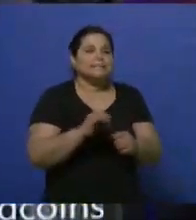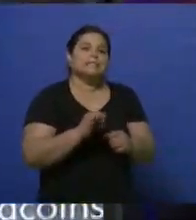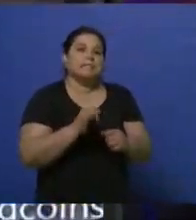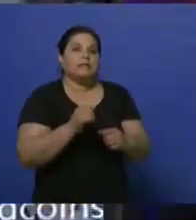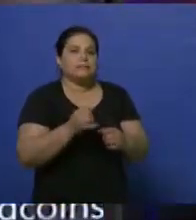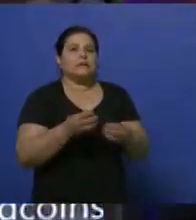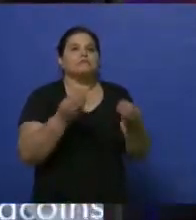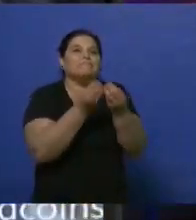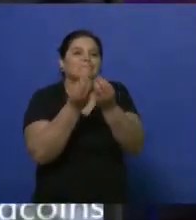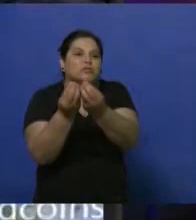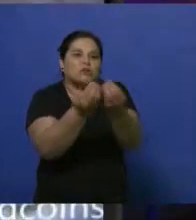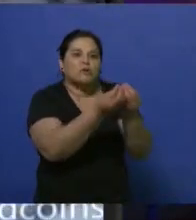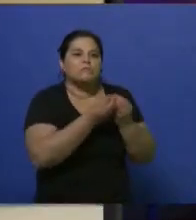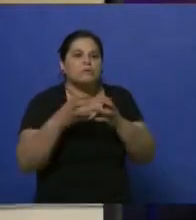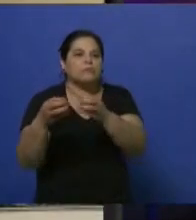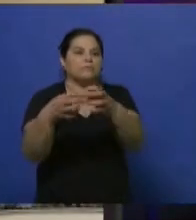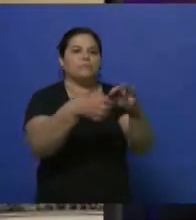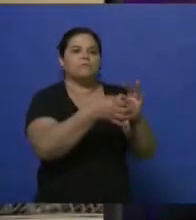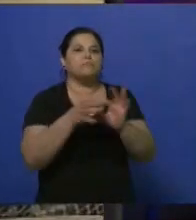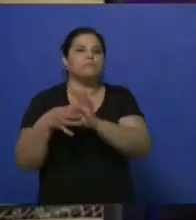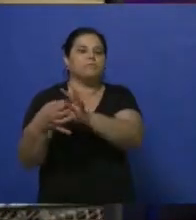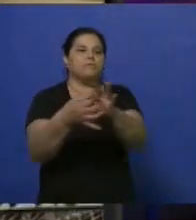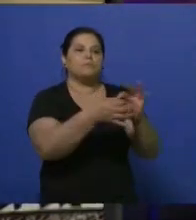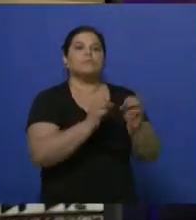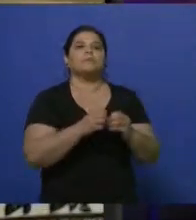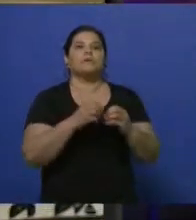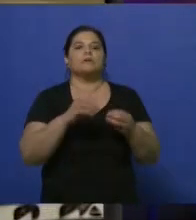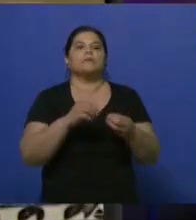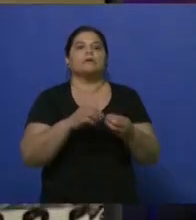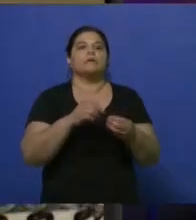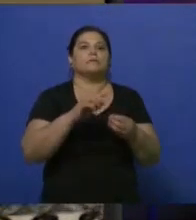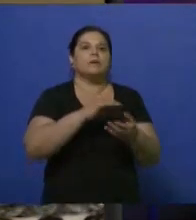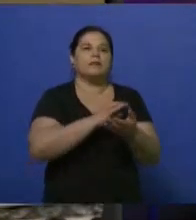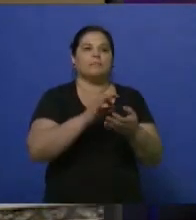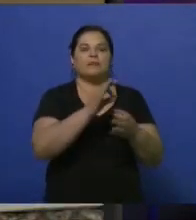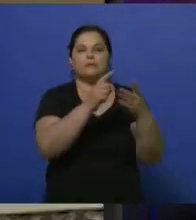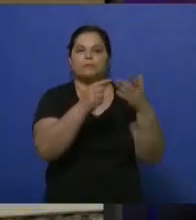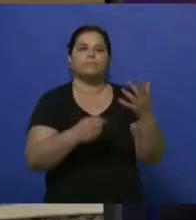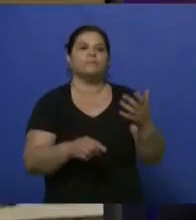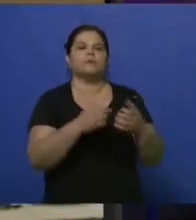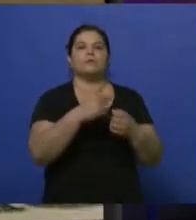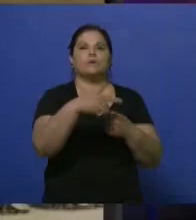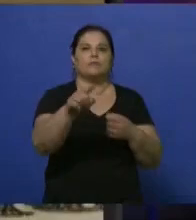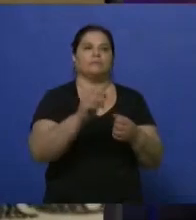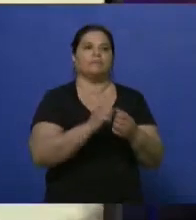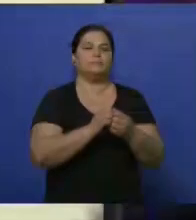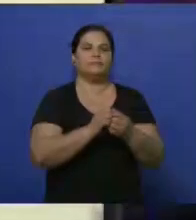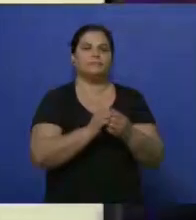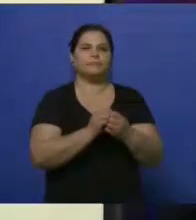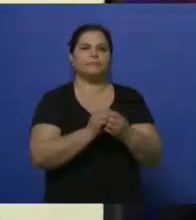en el proceso inflacionario y en los elementos de lo que ha venido ocurriendo después del último golpe devaluatorio que llevó el dólar a más de 40